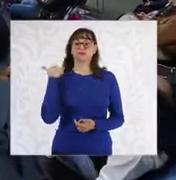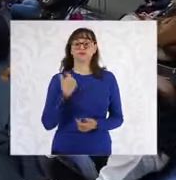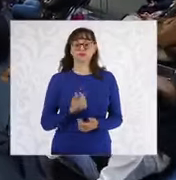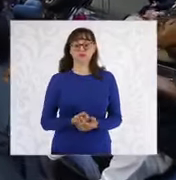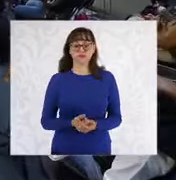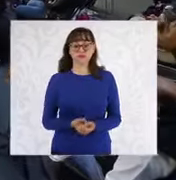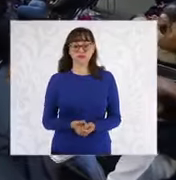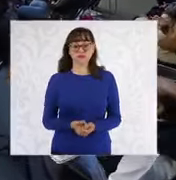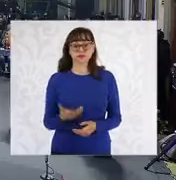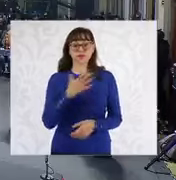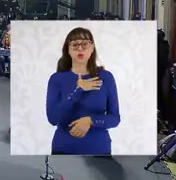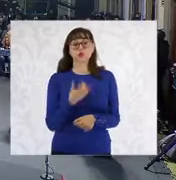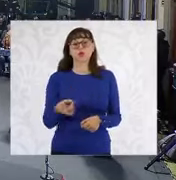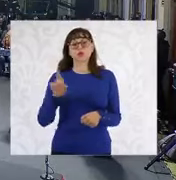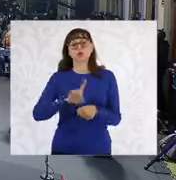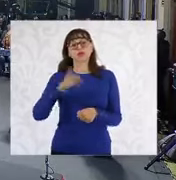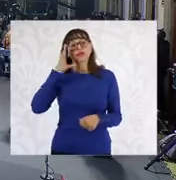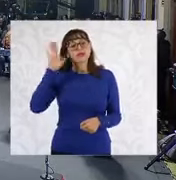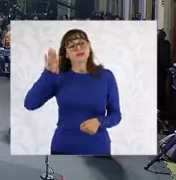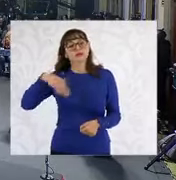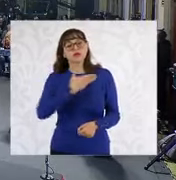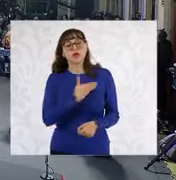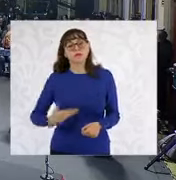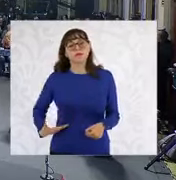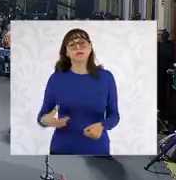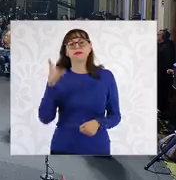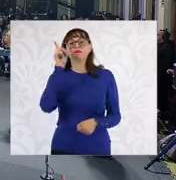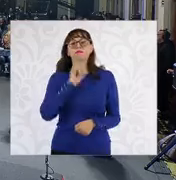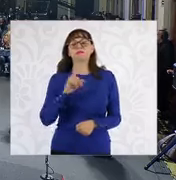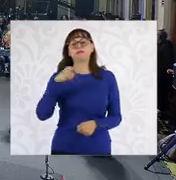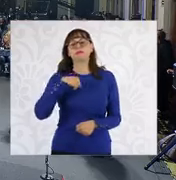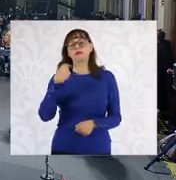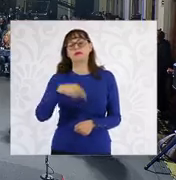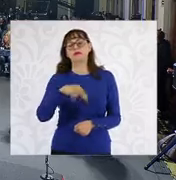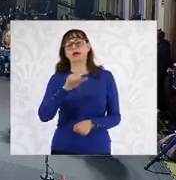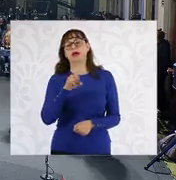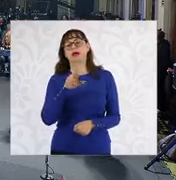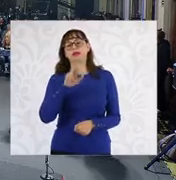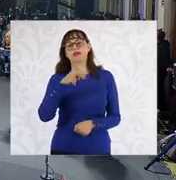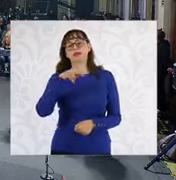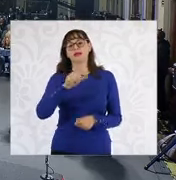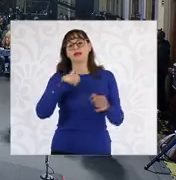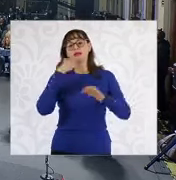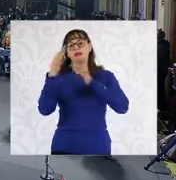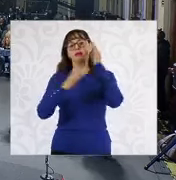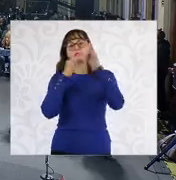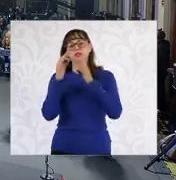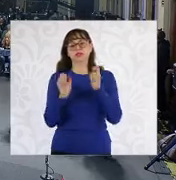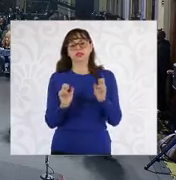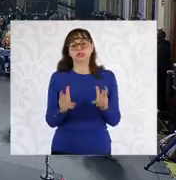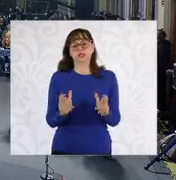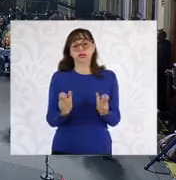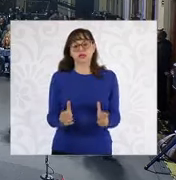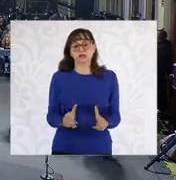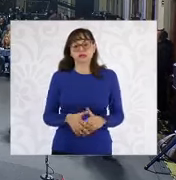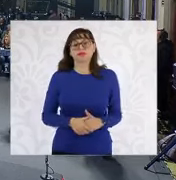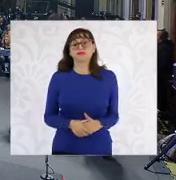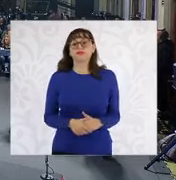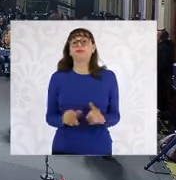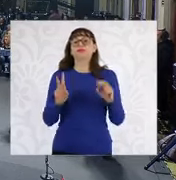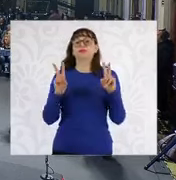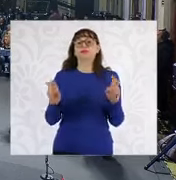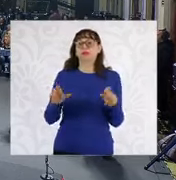Muy buenos días, señora presidenta. Adriana Santos, de Medios Unidos de Comunicación de Chiapas. Precisamente retomando el tema de la